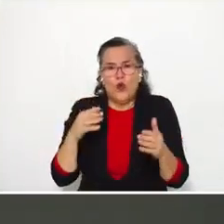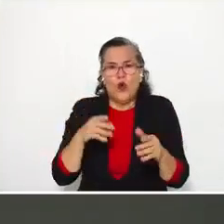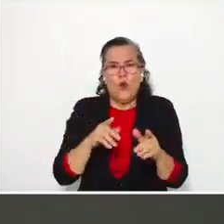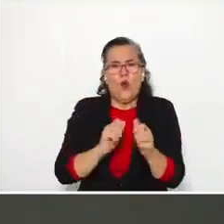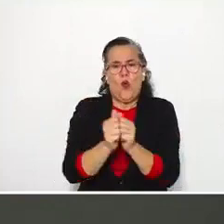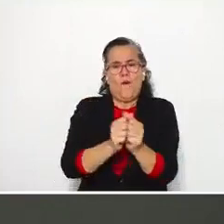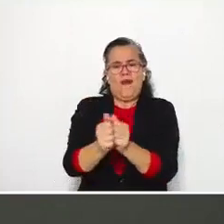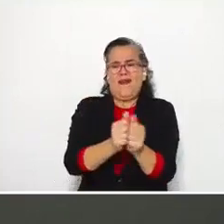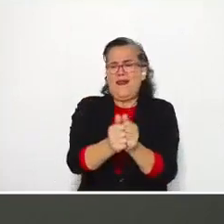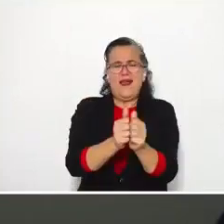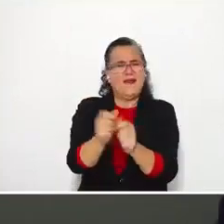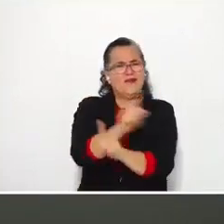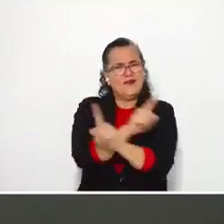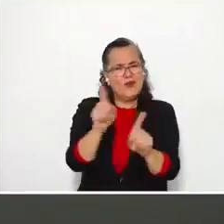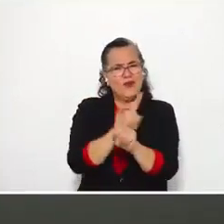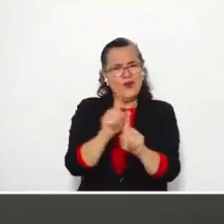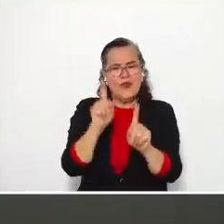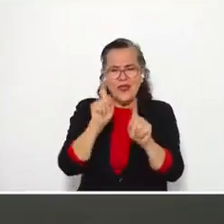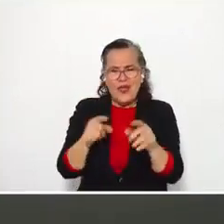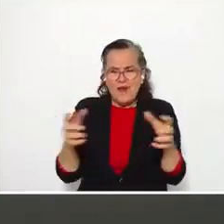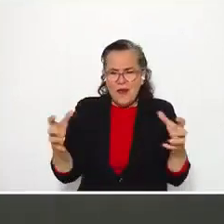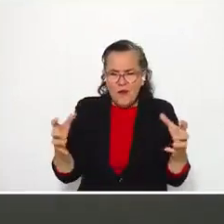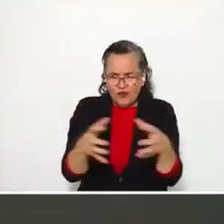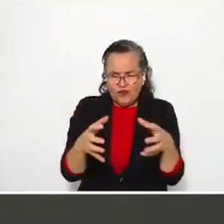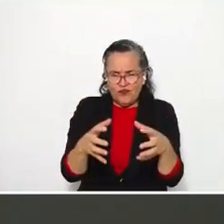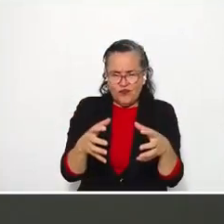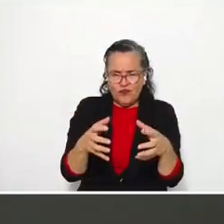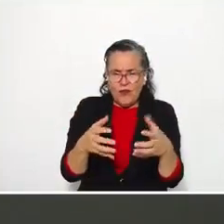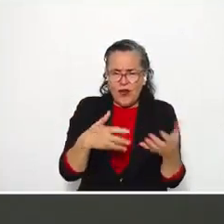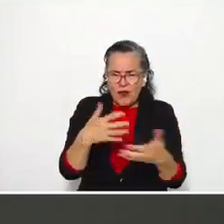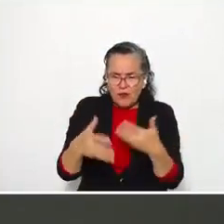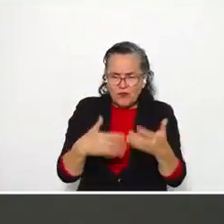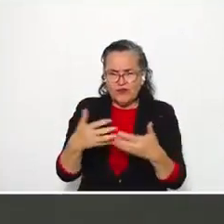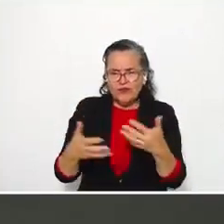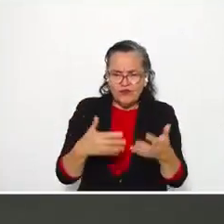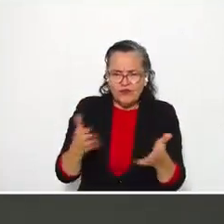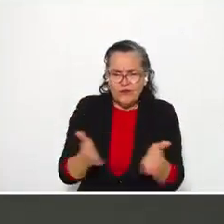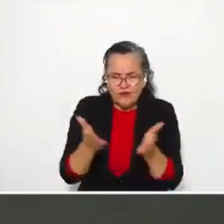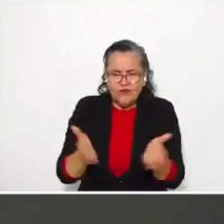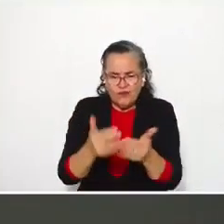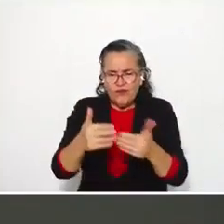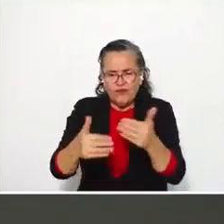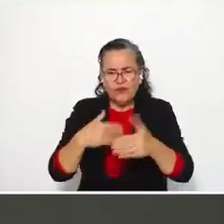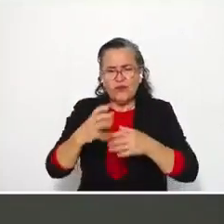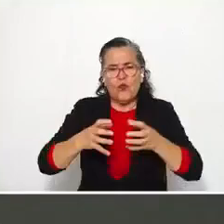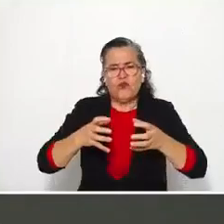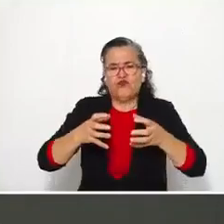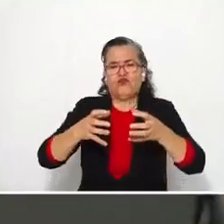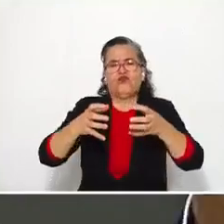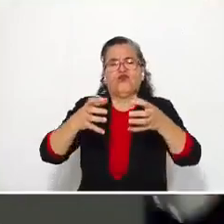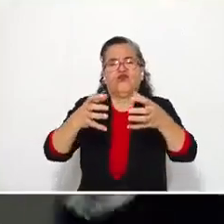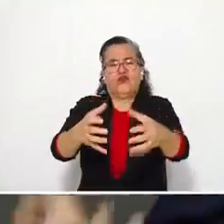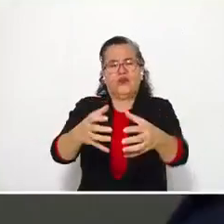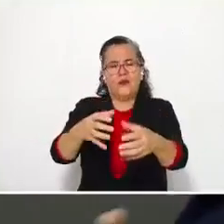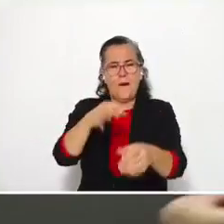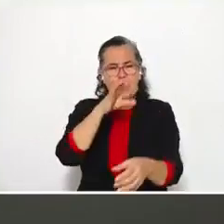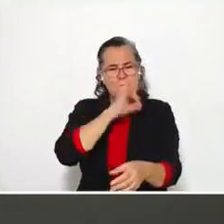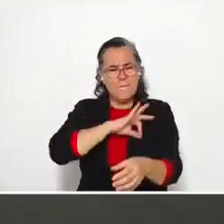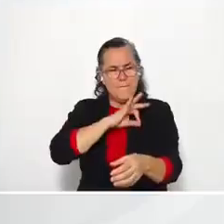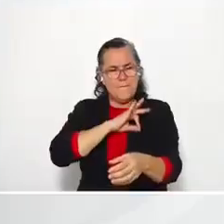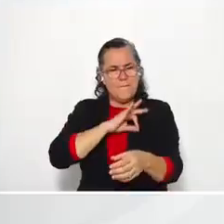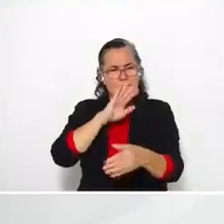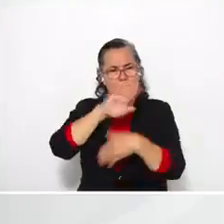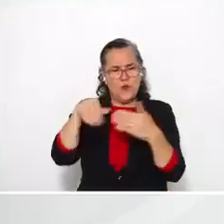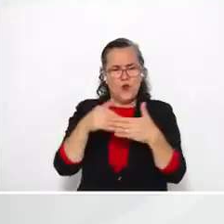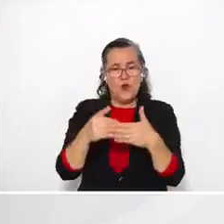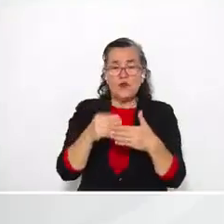entre nosotros, deberíamos unirnos a luchar entre nosotros para el bien y aprender de una universidad y de